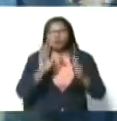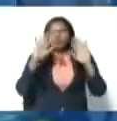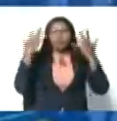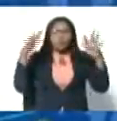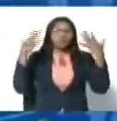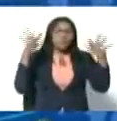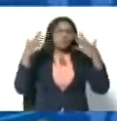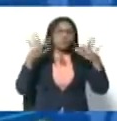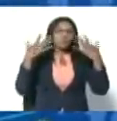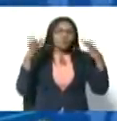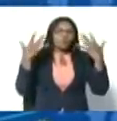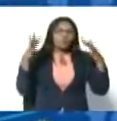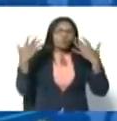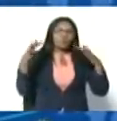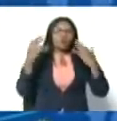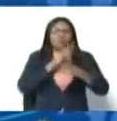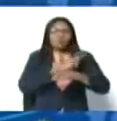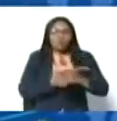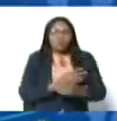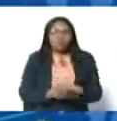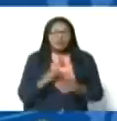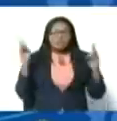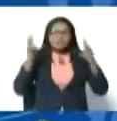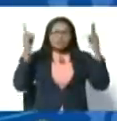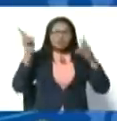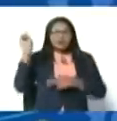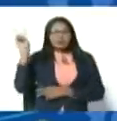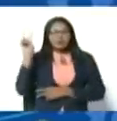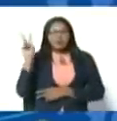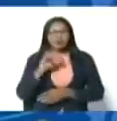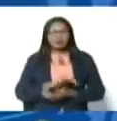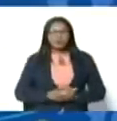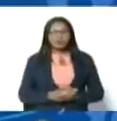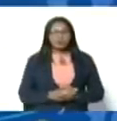aplauso. ¡Que viva Venezuela!